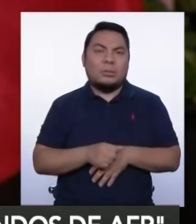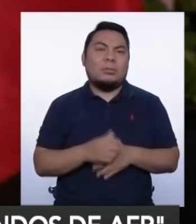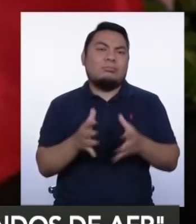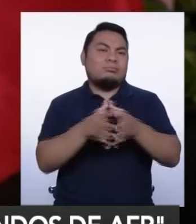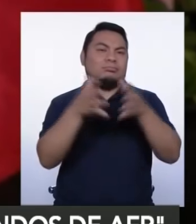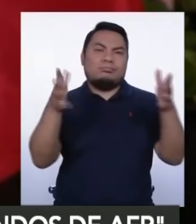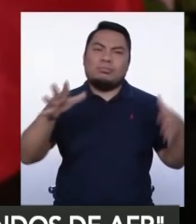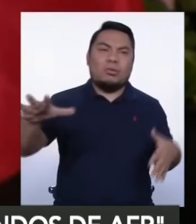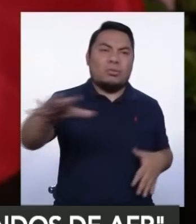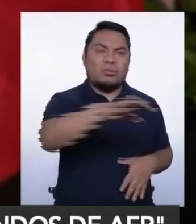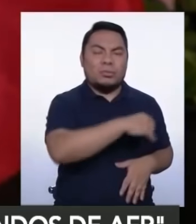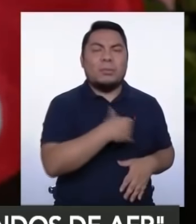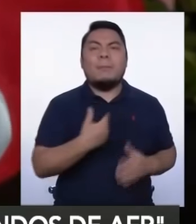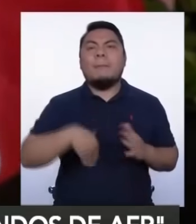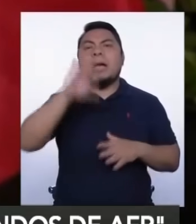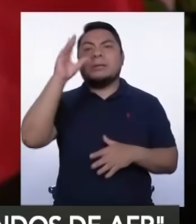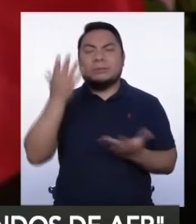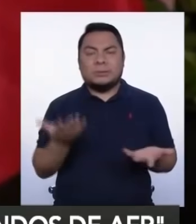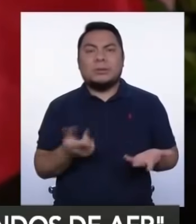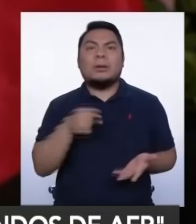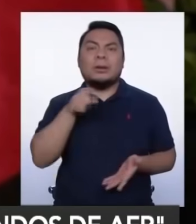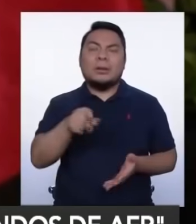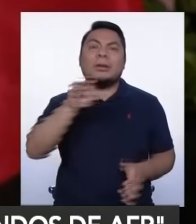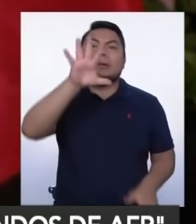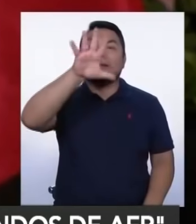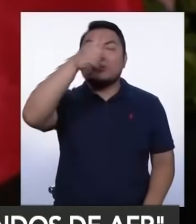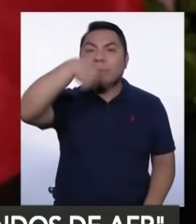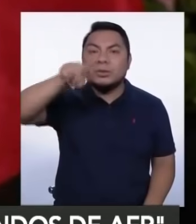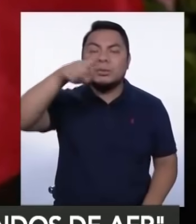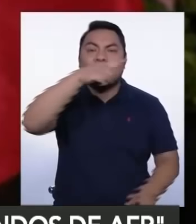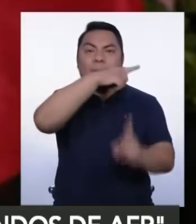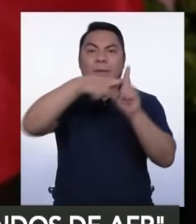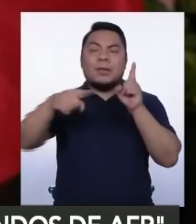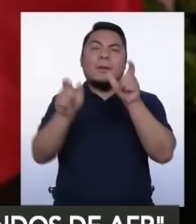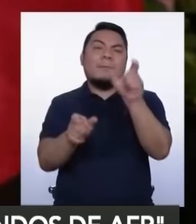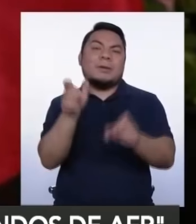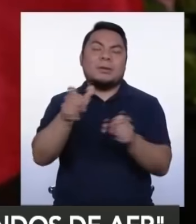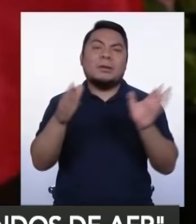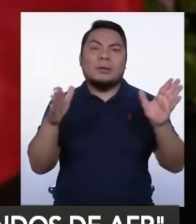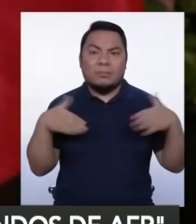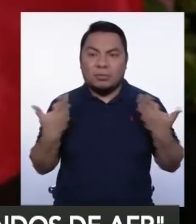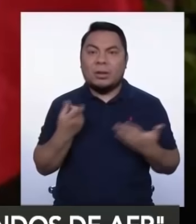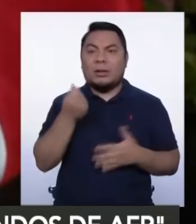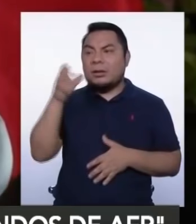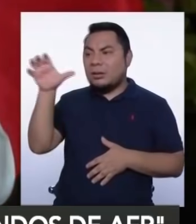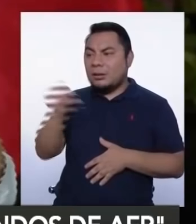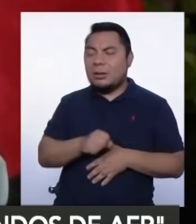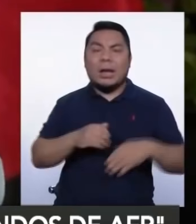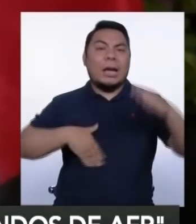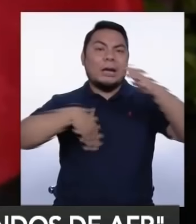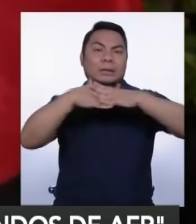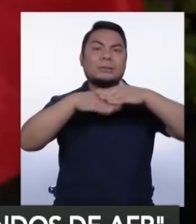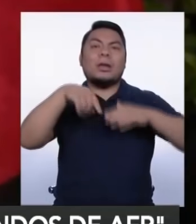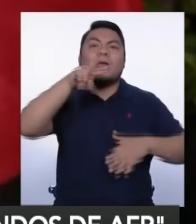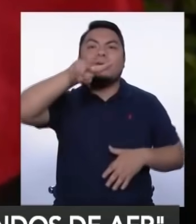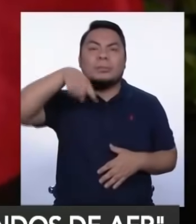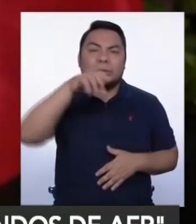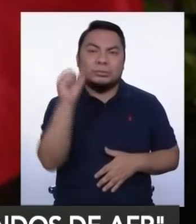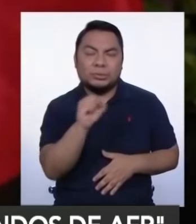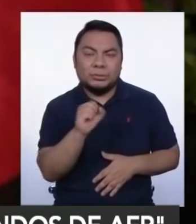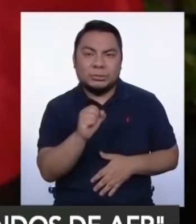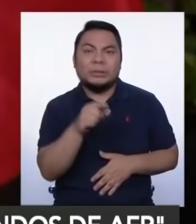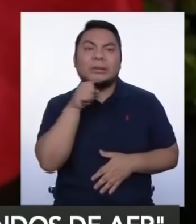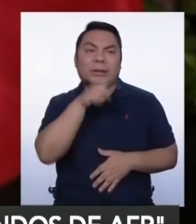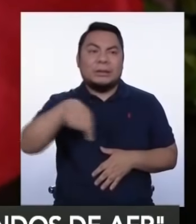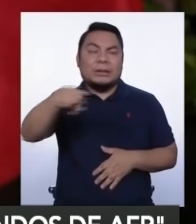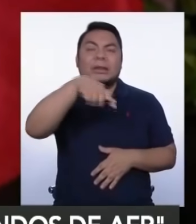pensiones. Entonces, son 5.5 millones de personas que pueden retirar hasta 2.000 soles, que son